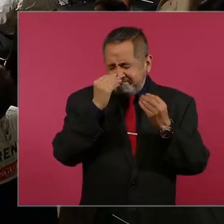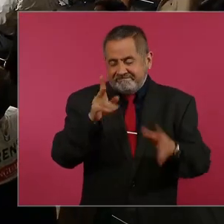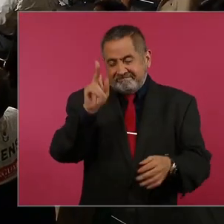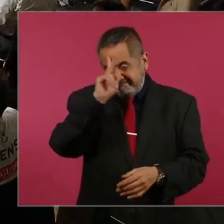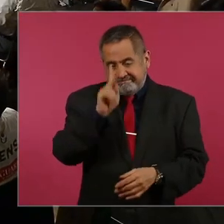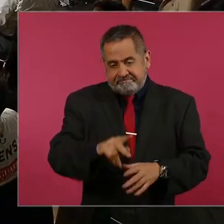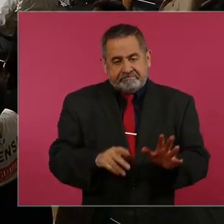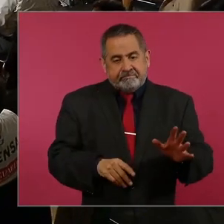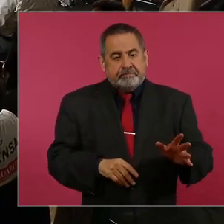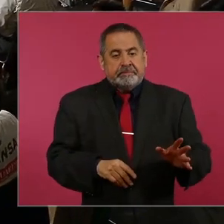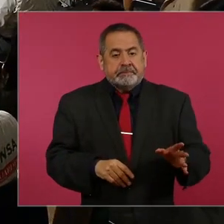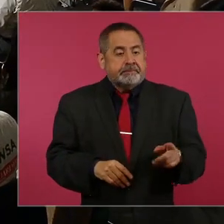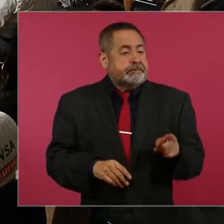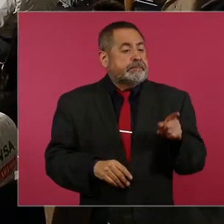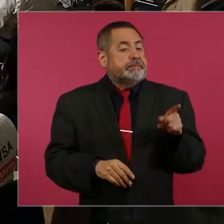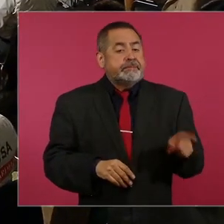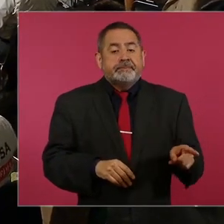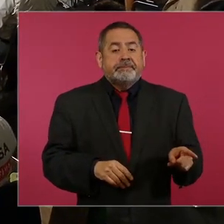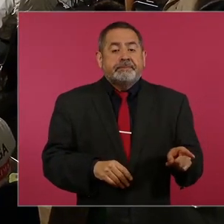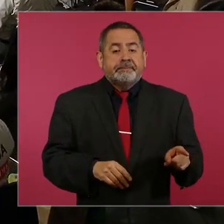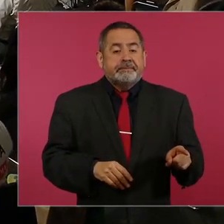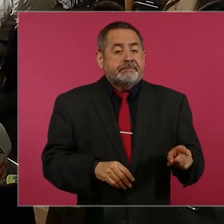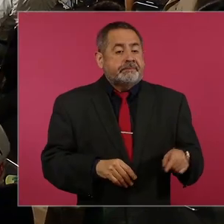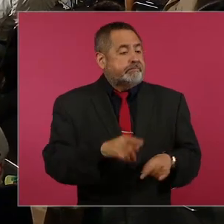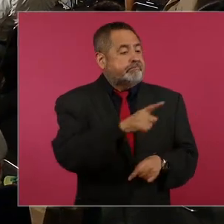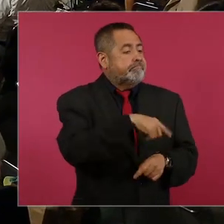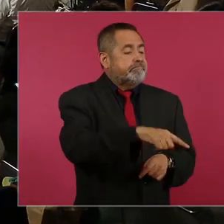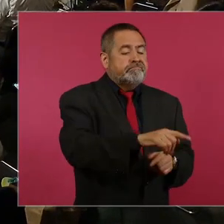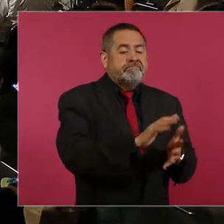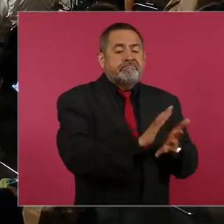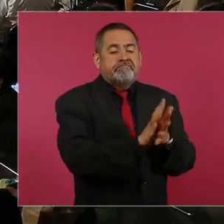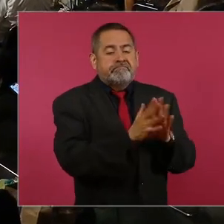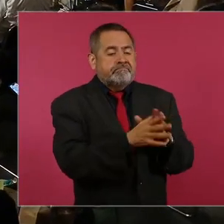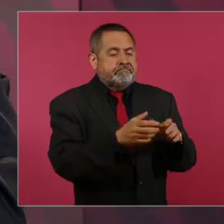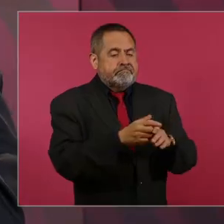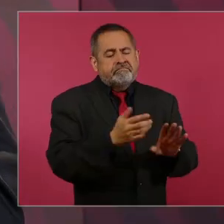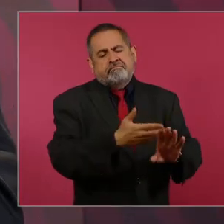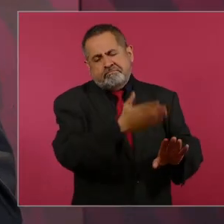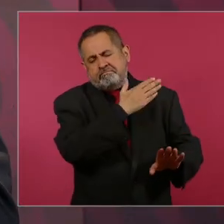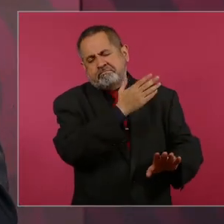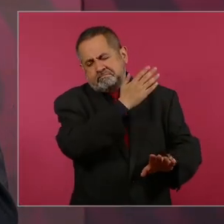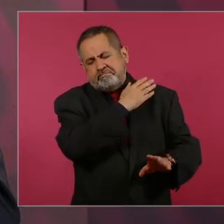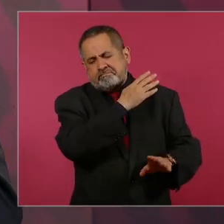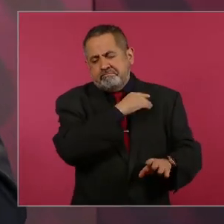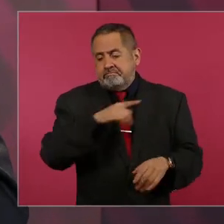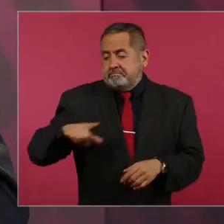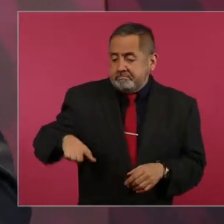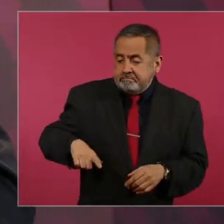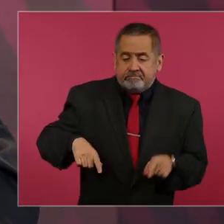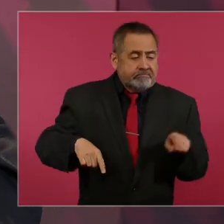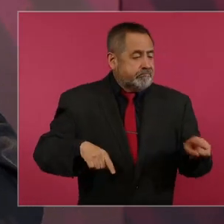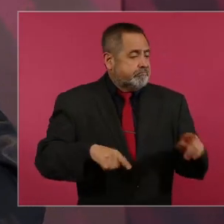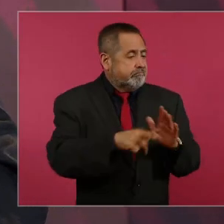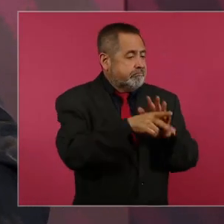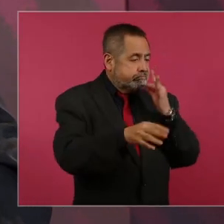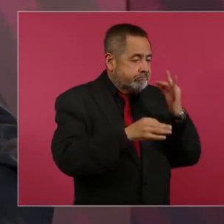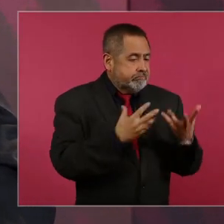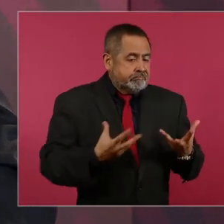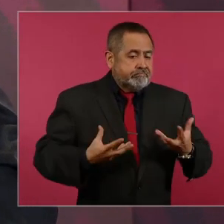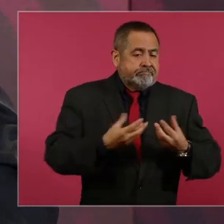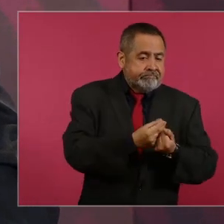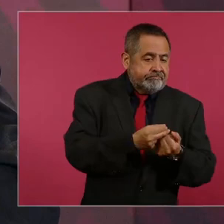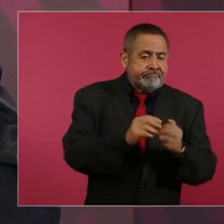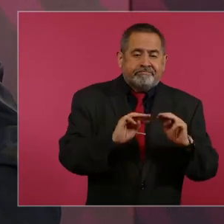Se establecen relaciones o se establecían relaciones de complicidad